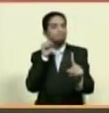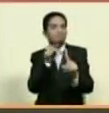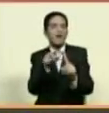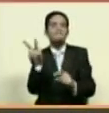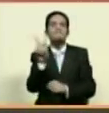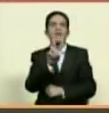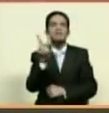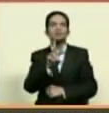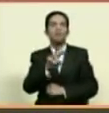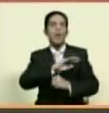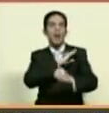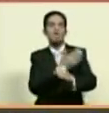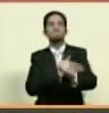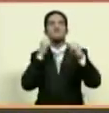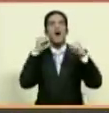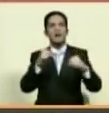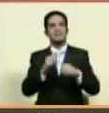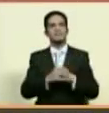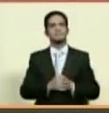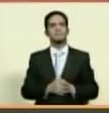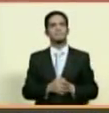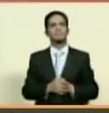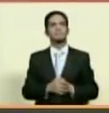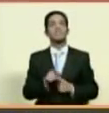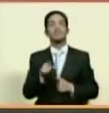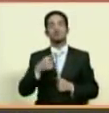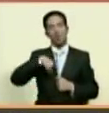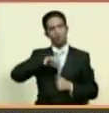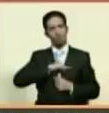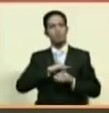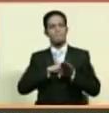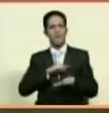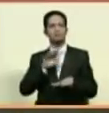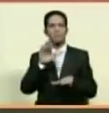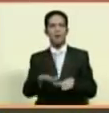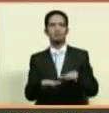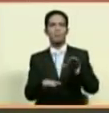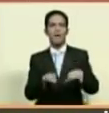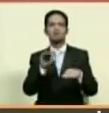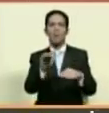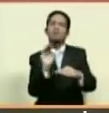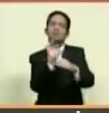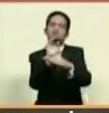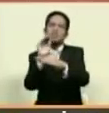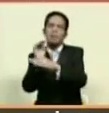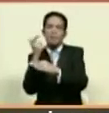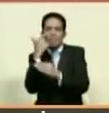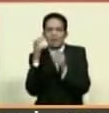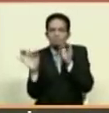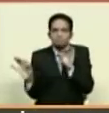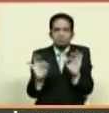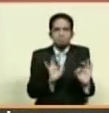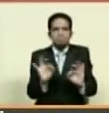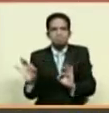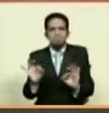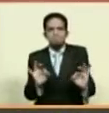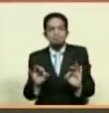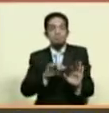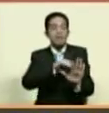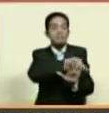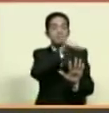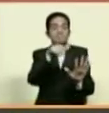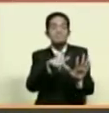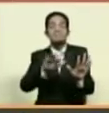potencia. Y ahí vamos, paso a paso, cuidando cada detalle, las 10 líneas